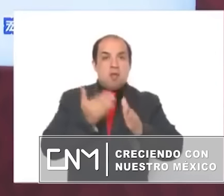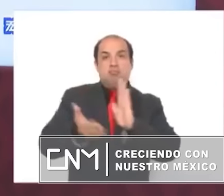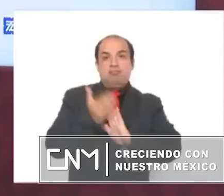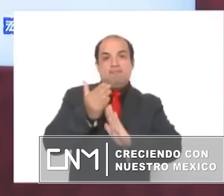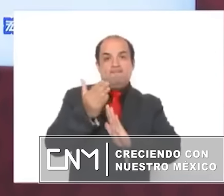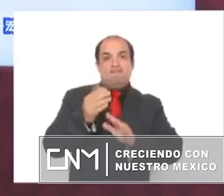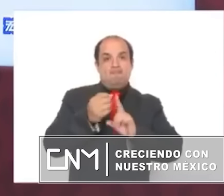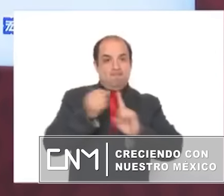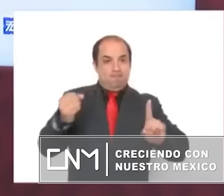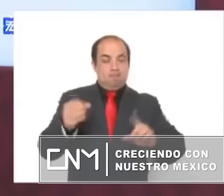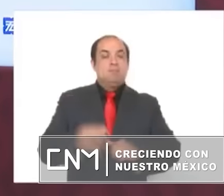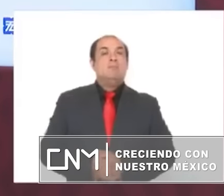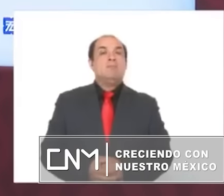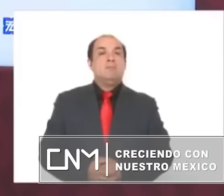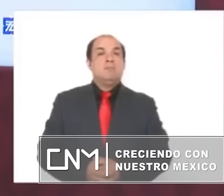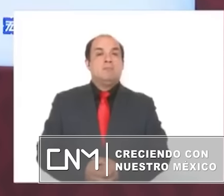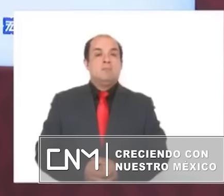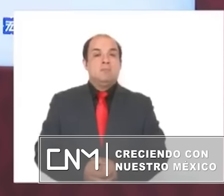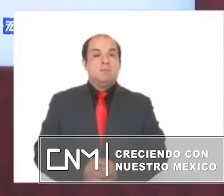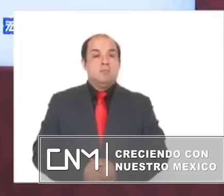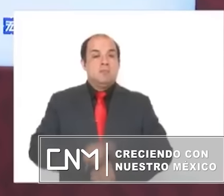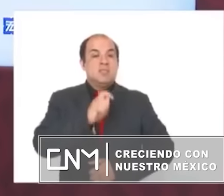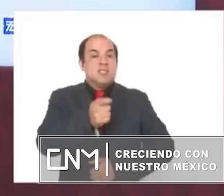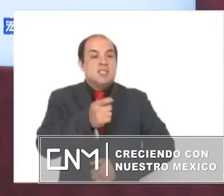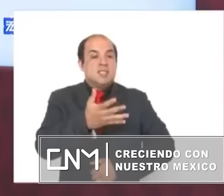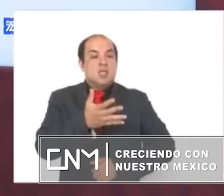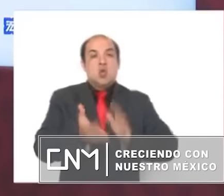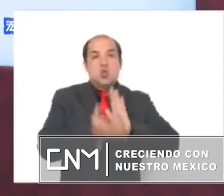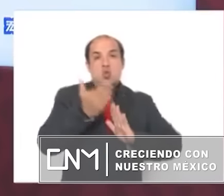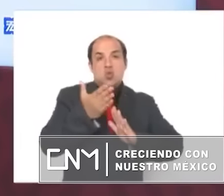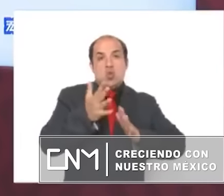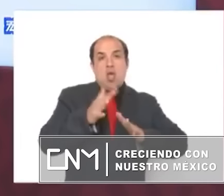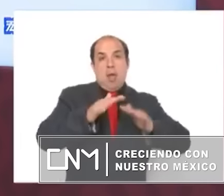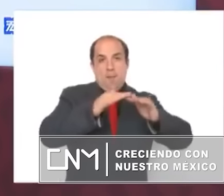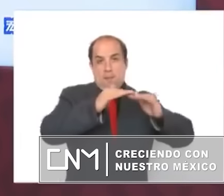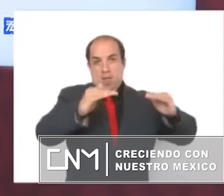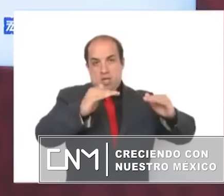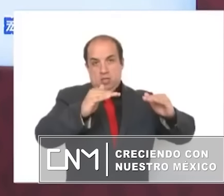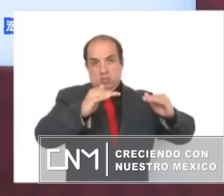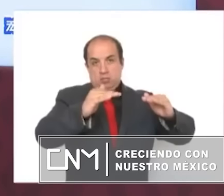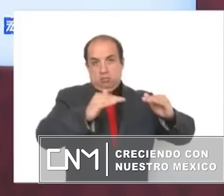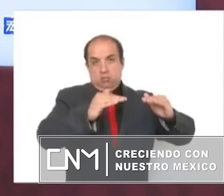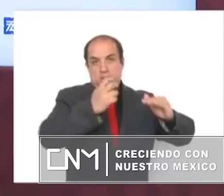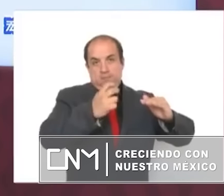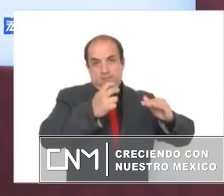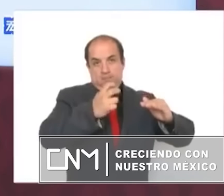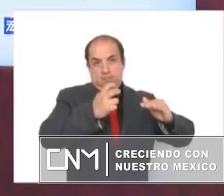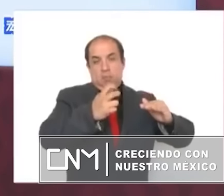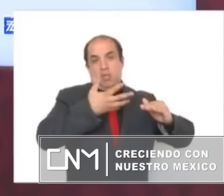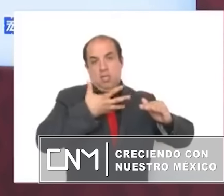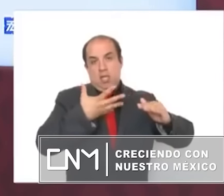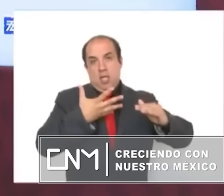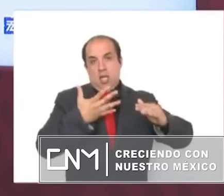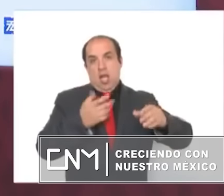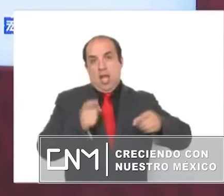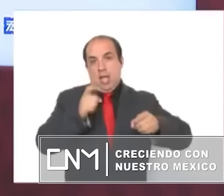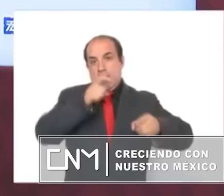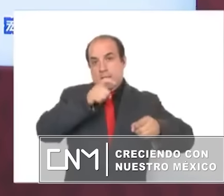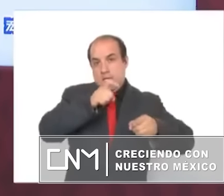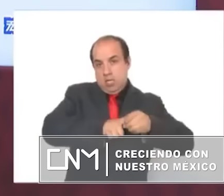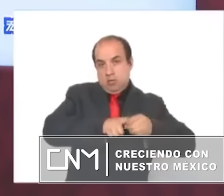constructivos. Básicamente que consisten en la construcción de plataformas con la accesibilidad universal,